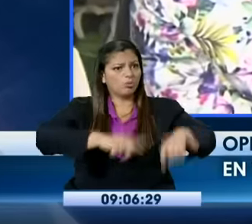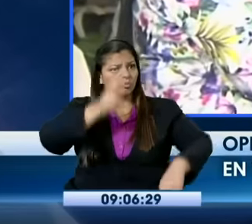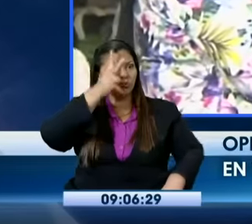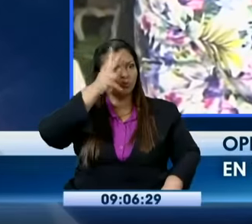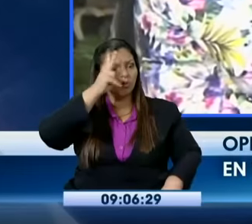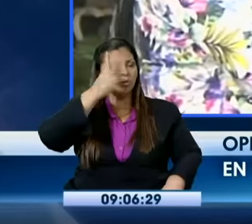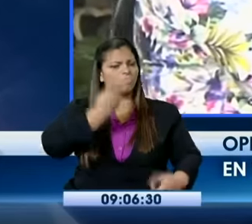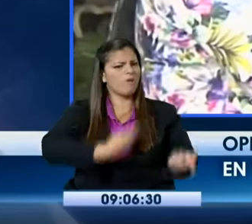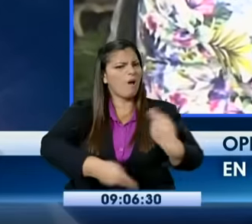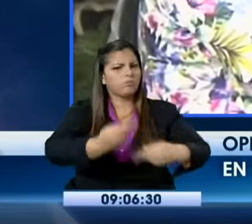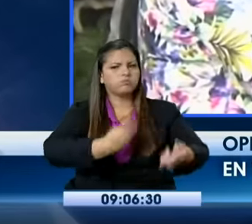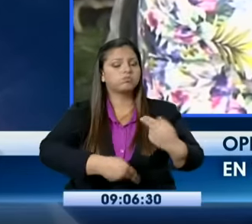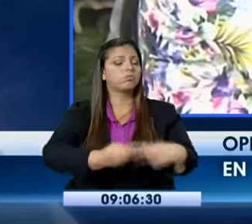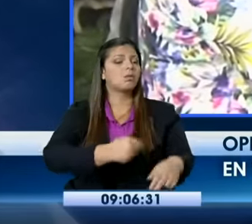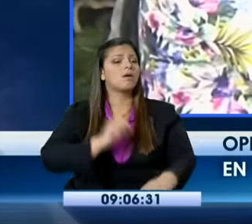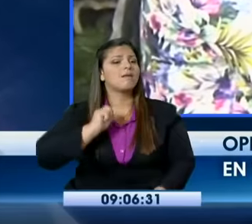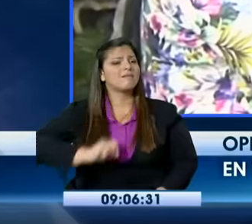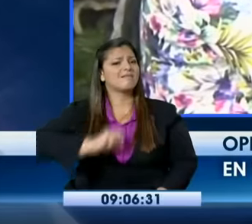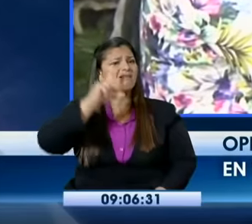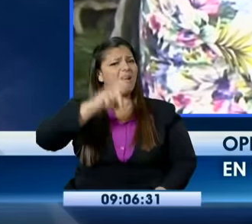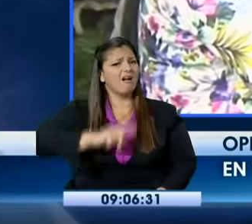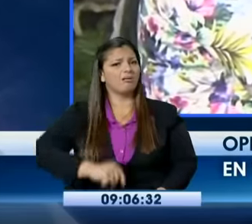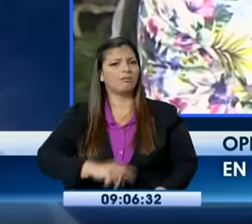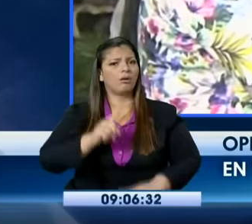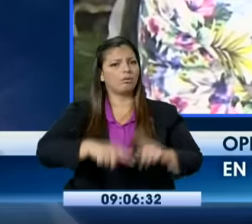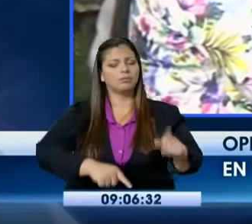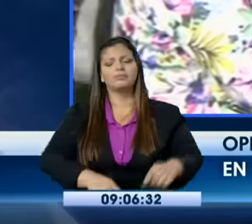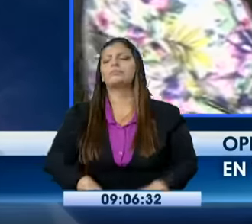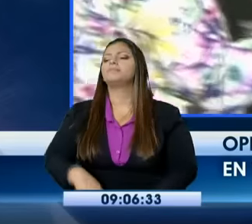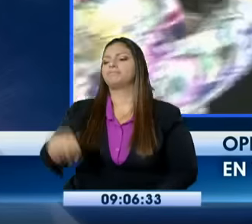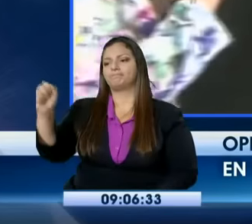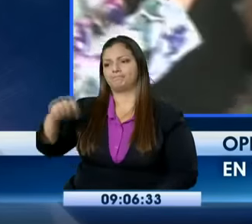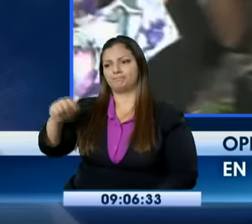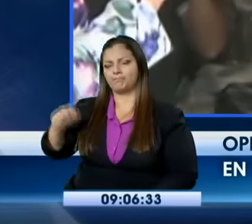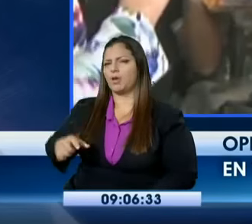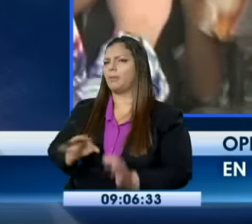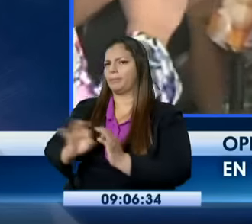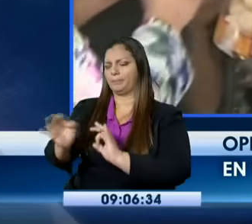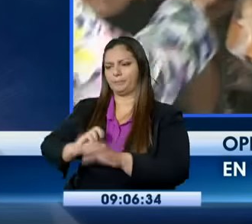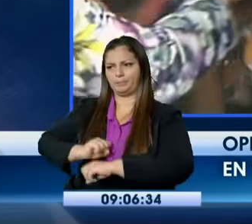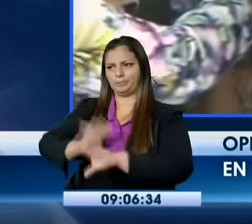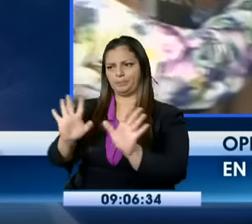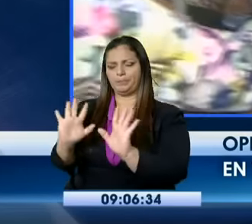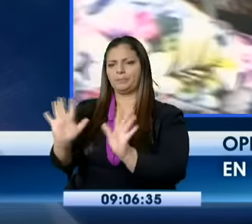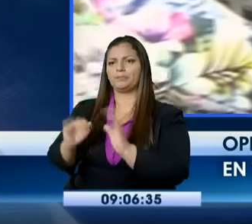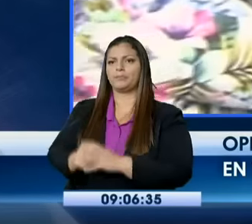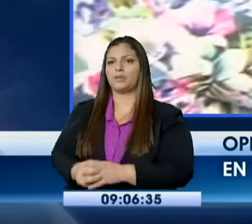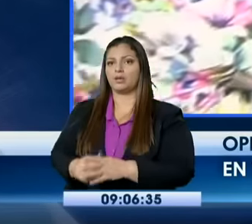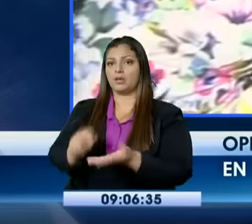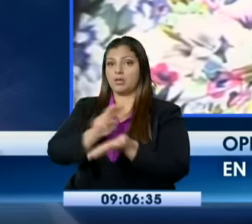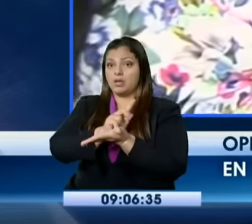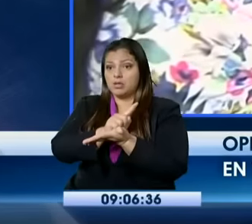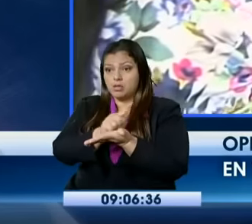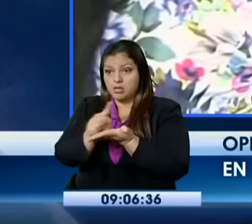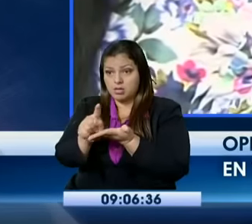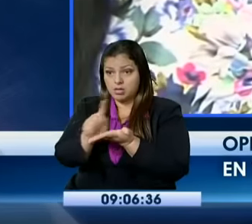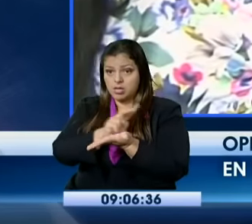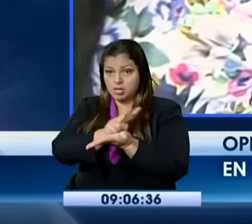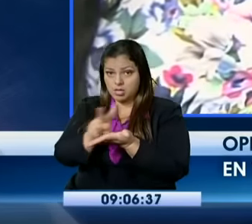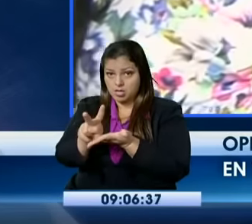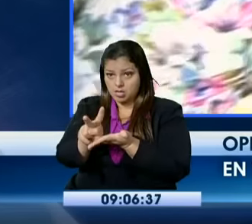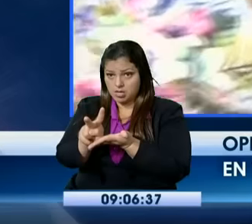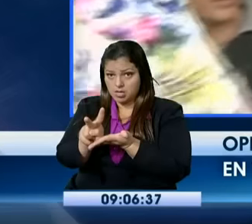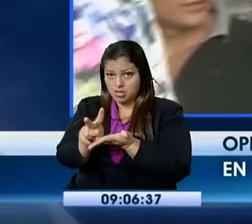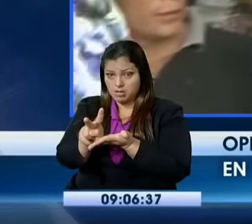Claro. Solamente un punto de aclaración. En el transcurso de estas dos semanas de mi periodo de gestiones,